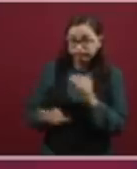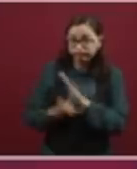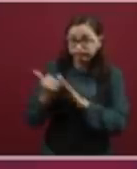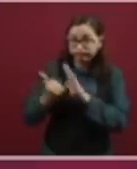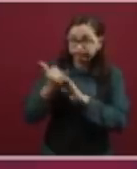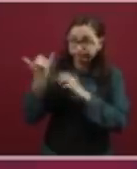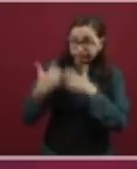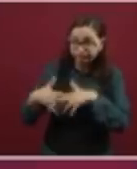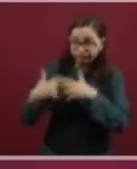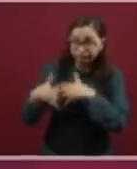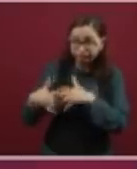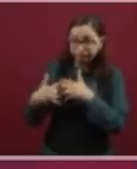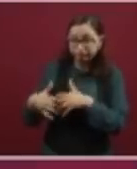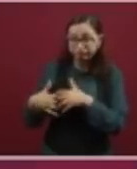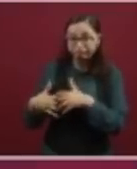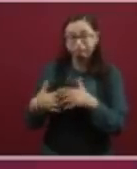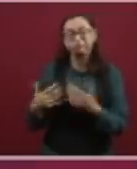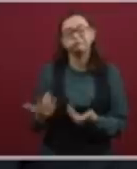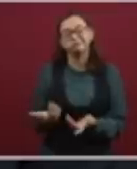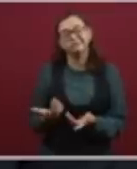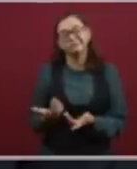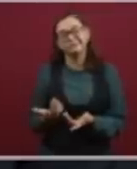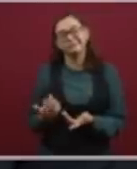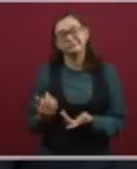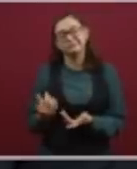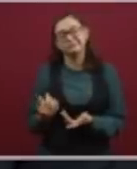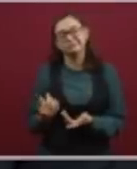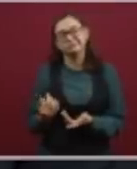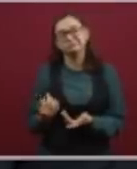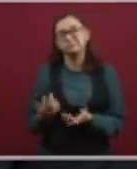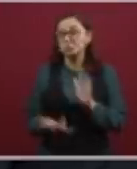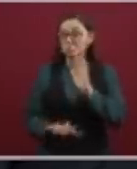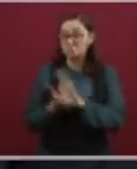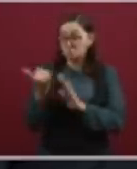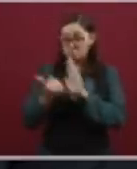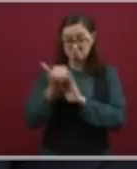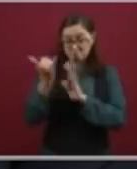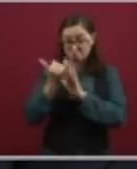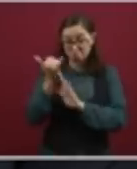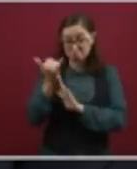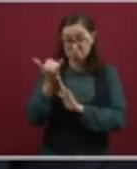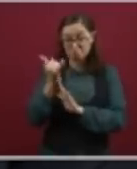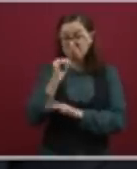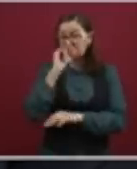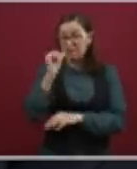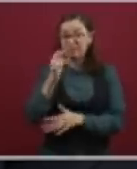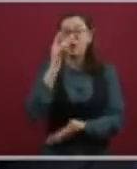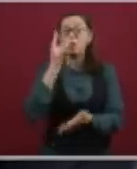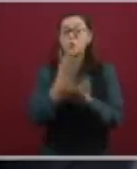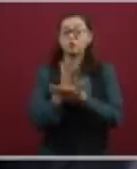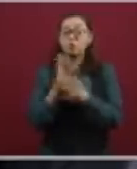No solo no se hizo la refinería nueva y solo hicieron la barda,